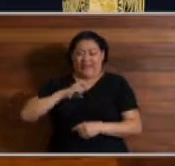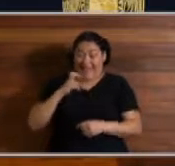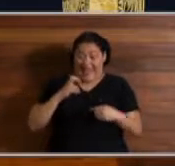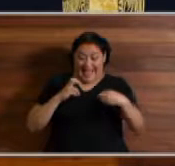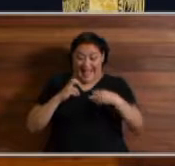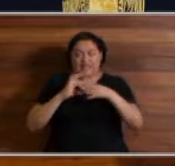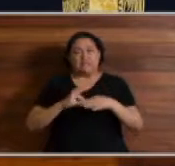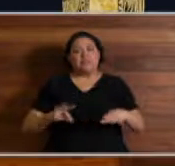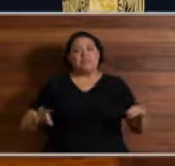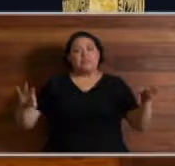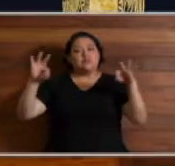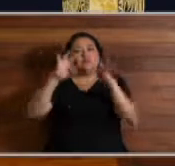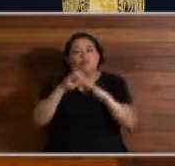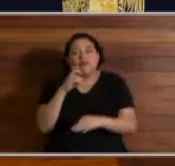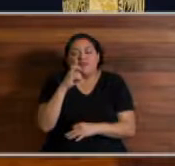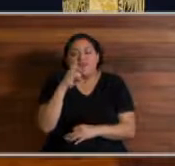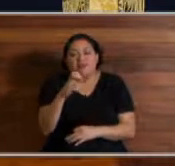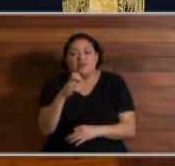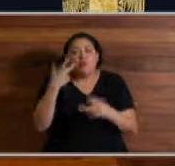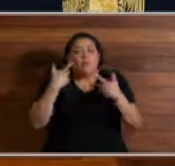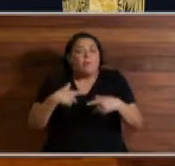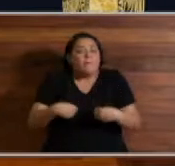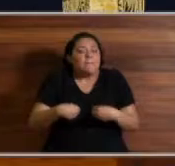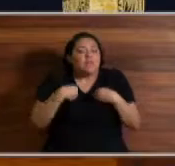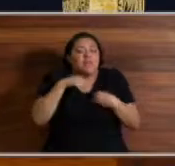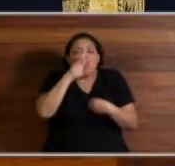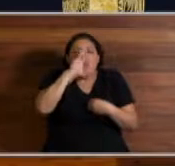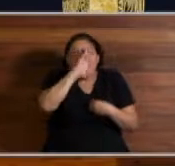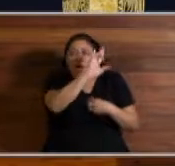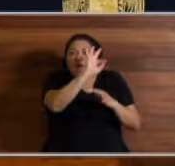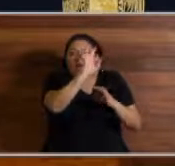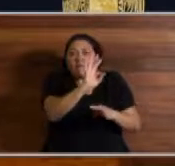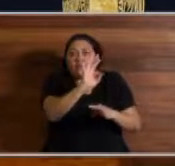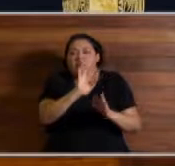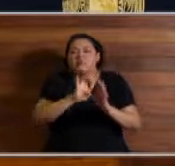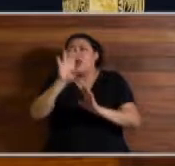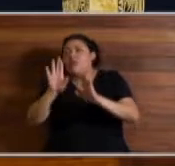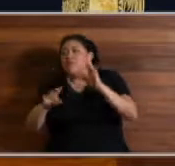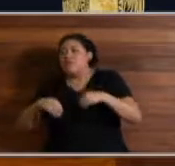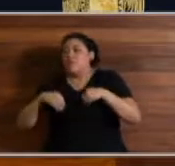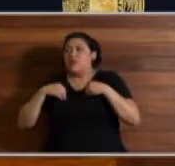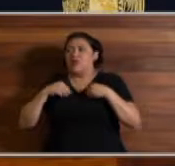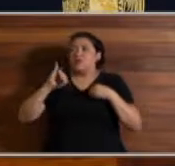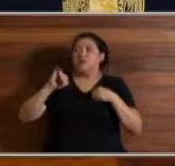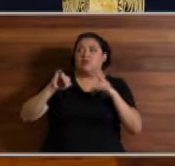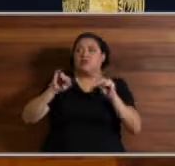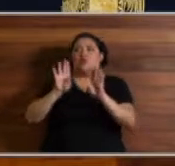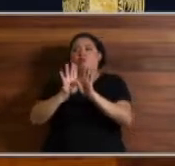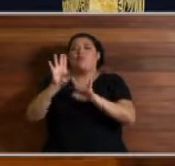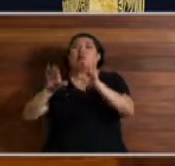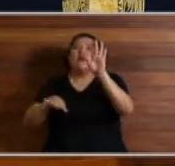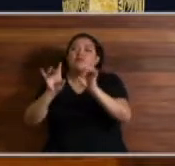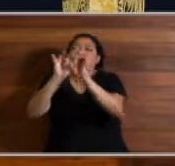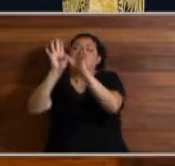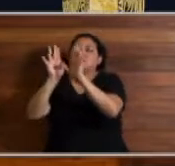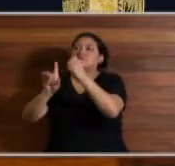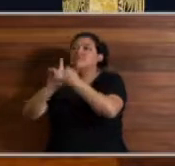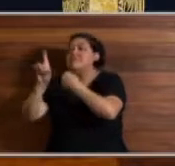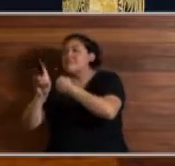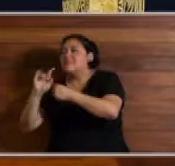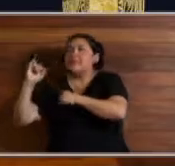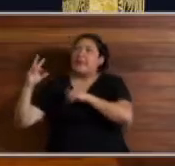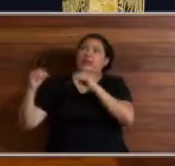en nuestra reflexión. El derecho a la vida se puede discutir, porque hay circunstancia legítima,